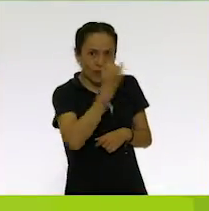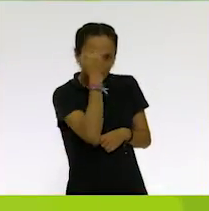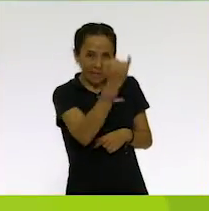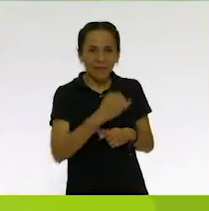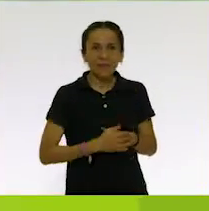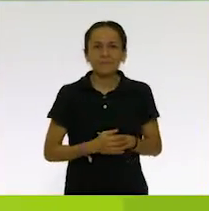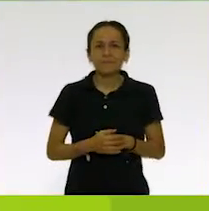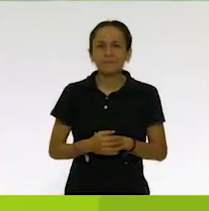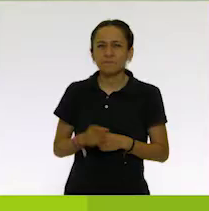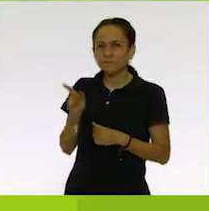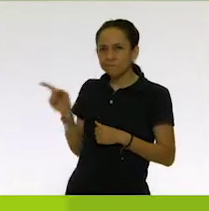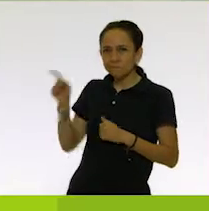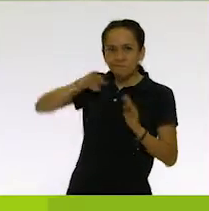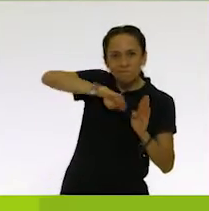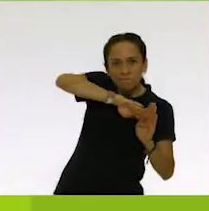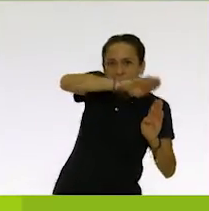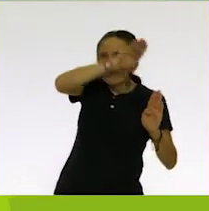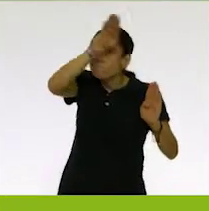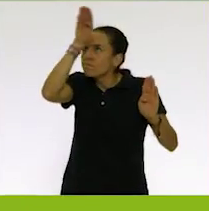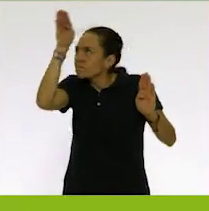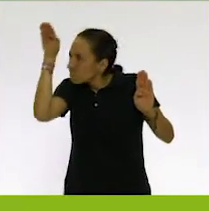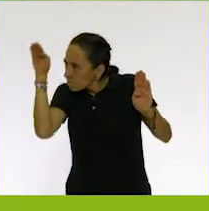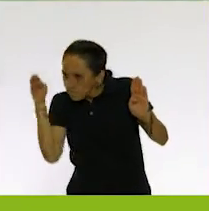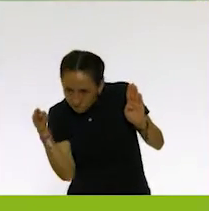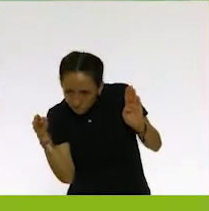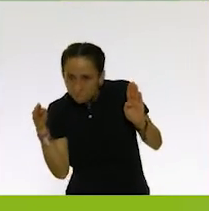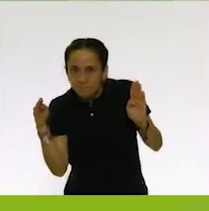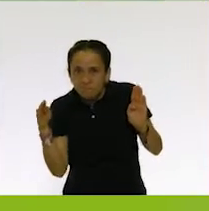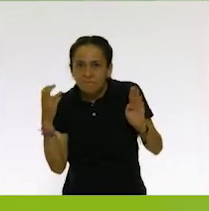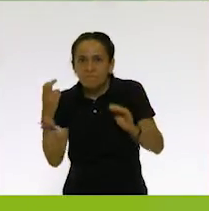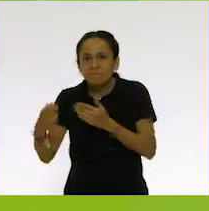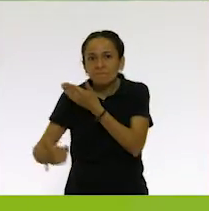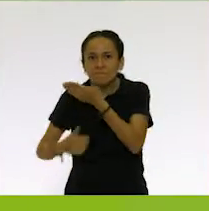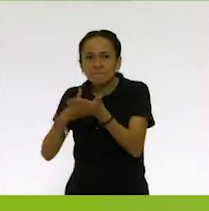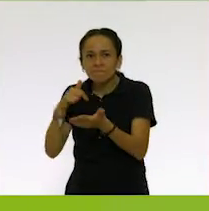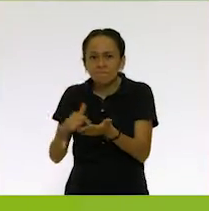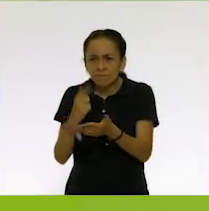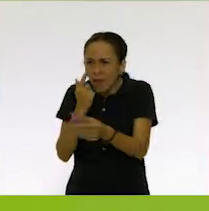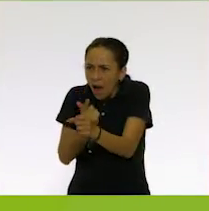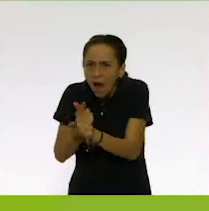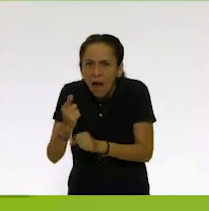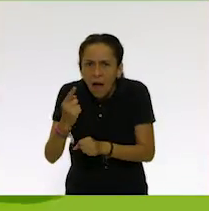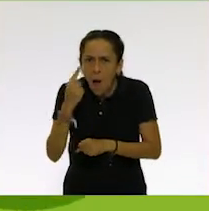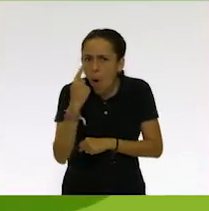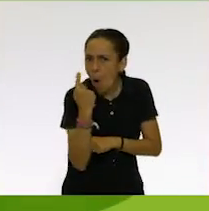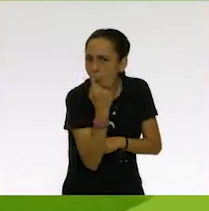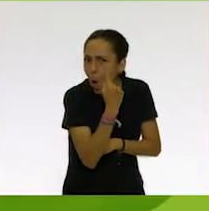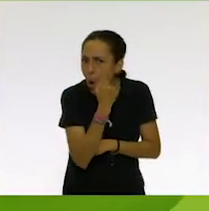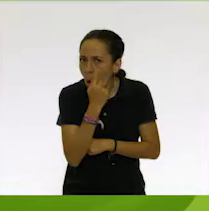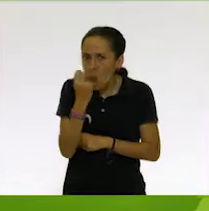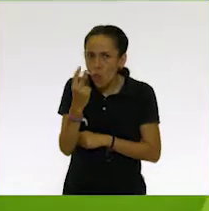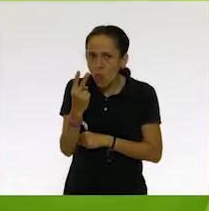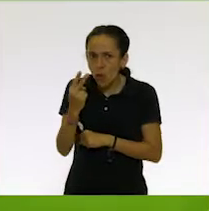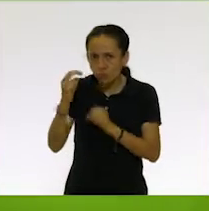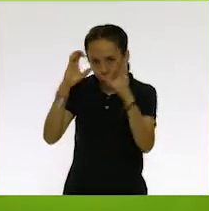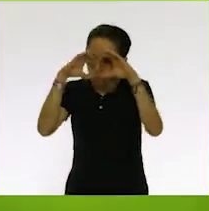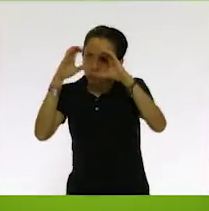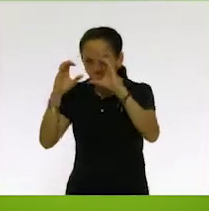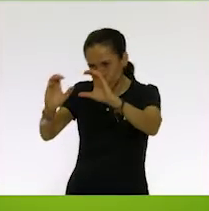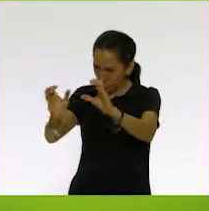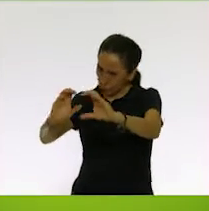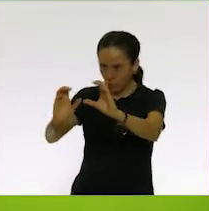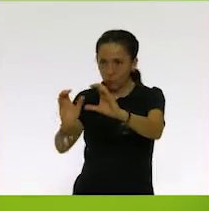En una cueva se veían dos ojos pequeños. Y ahí